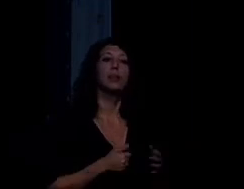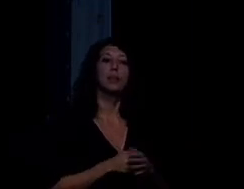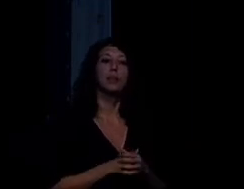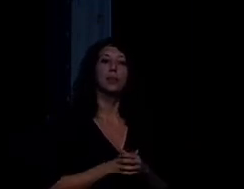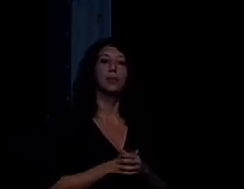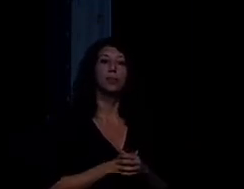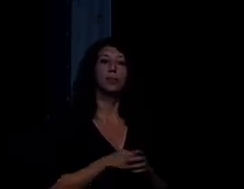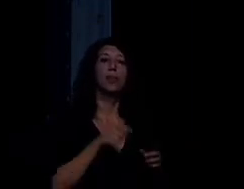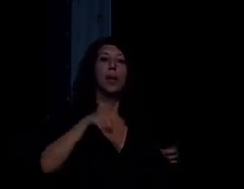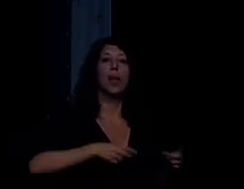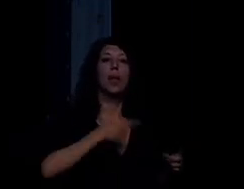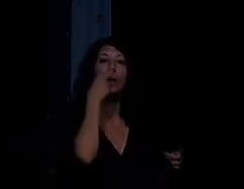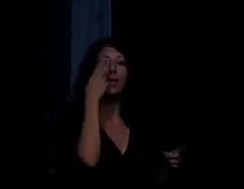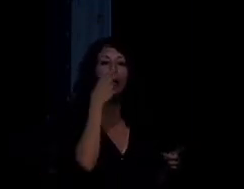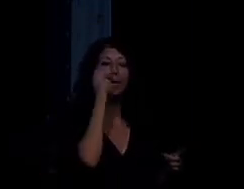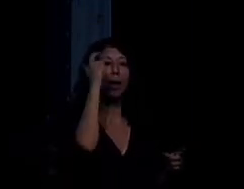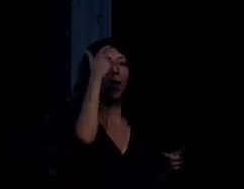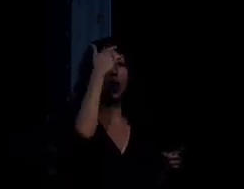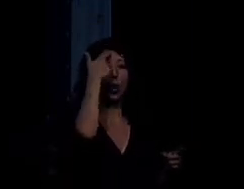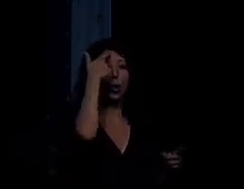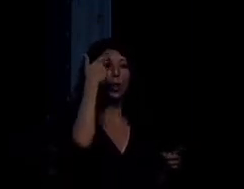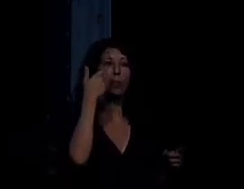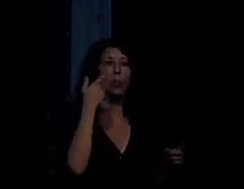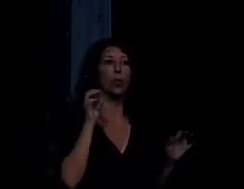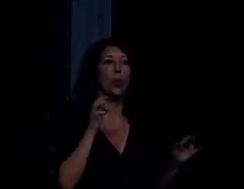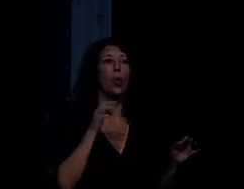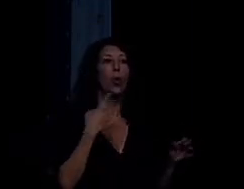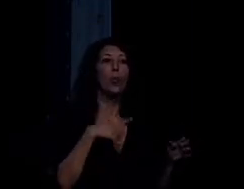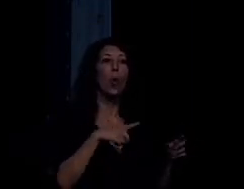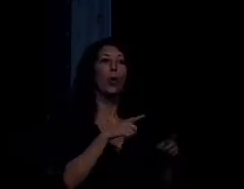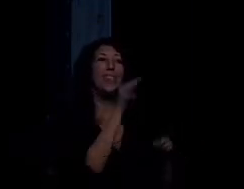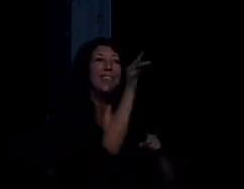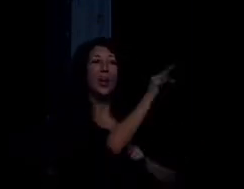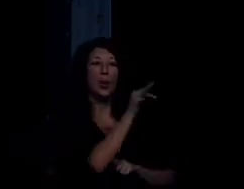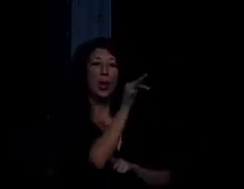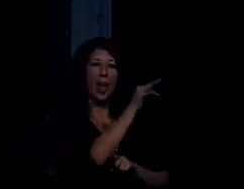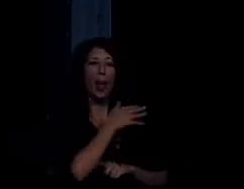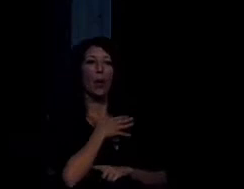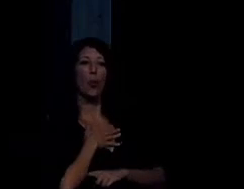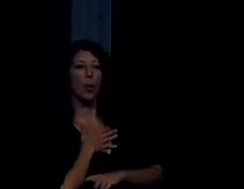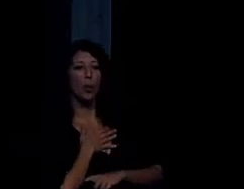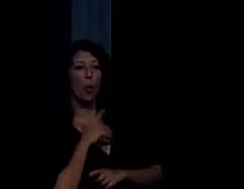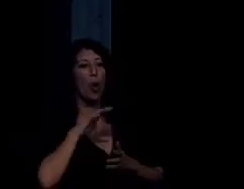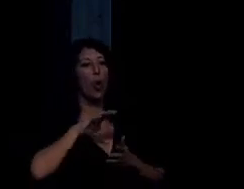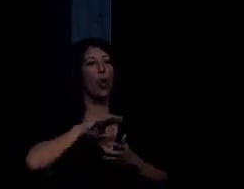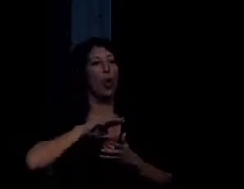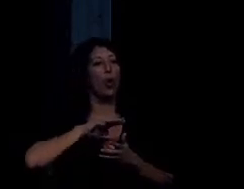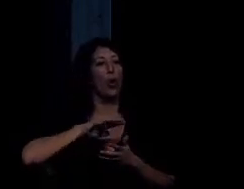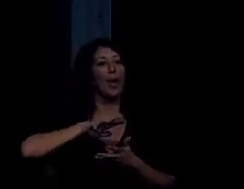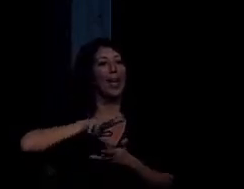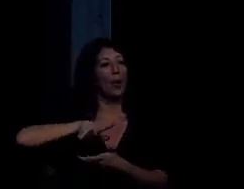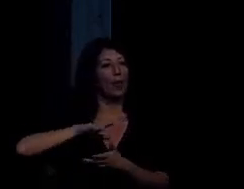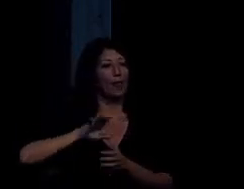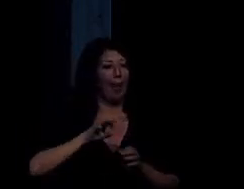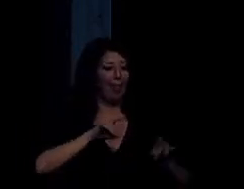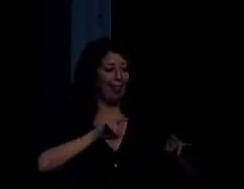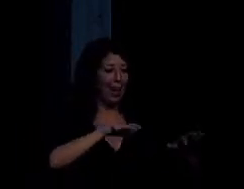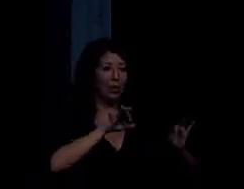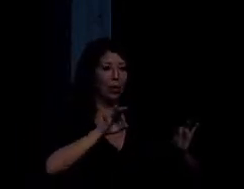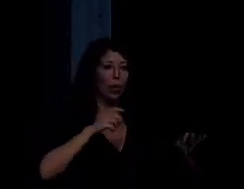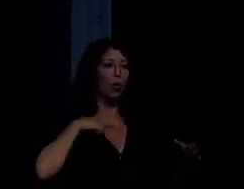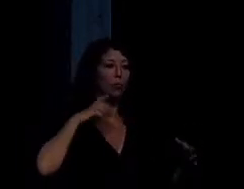interesaba mucho encontrar un concepto, encontrar un nexo teórico que uniese cuerpo y geografía o cuerpo y territorio, ¿no?